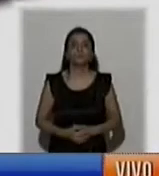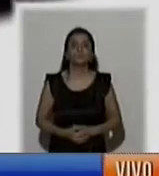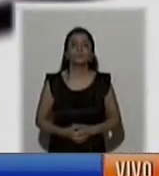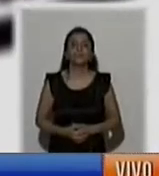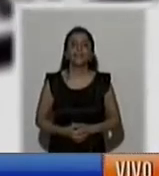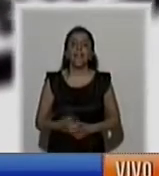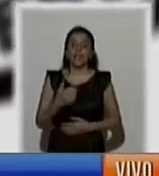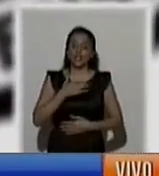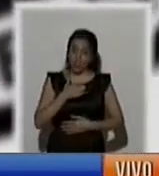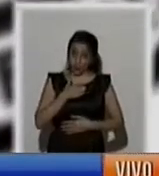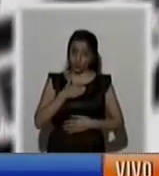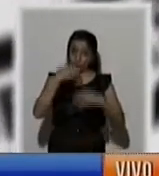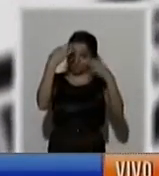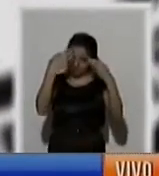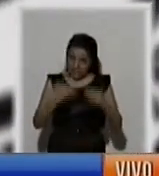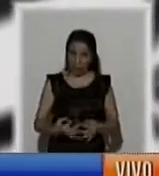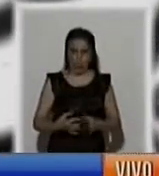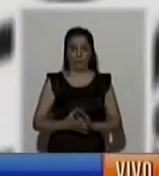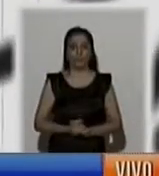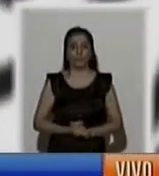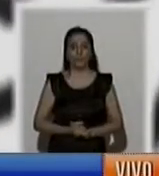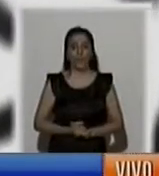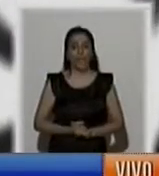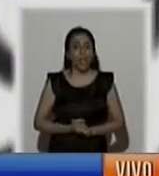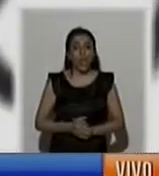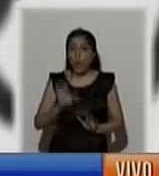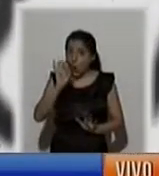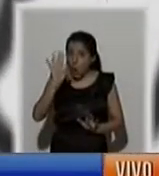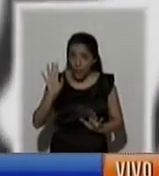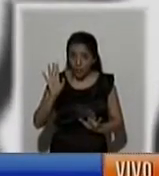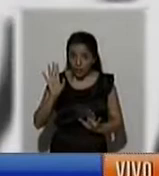imágenes, doctor, y escuchaba a los disertantes, pensaba, ¿por qué